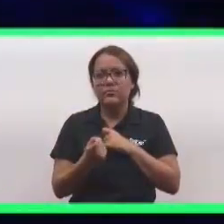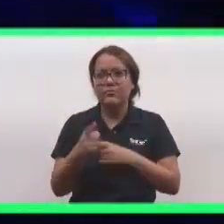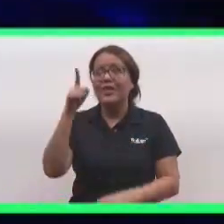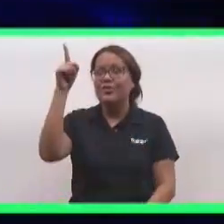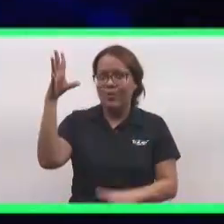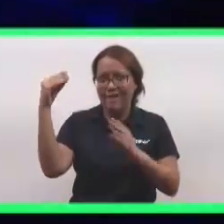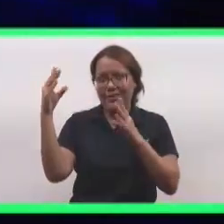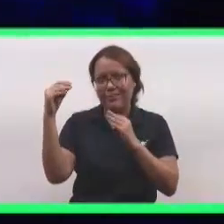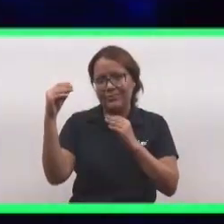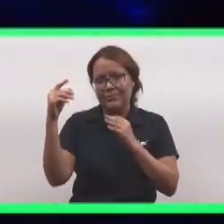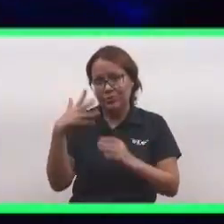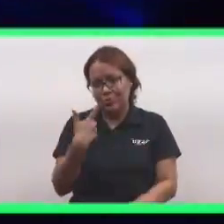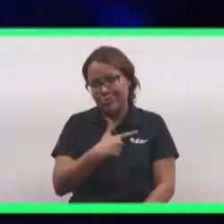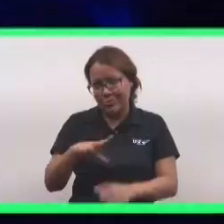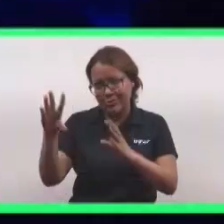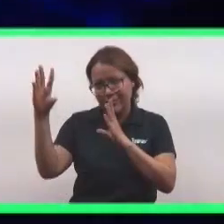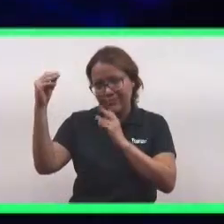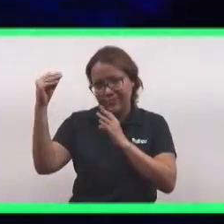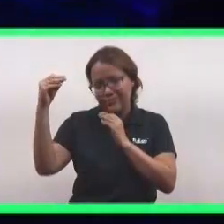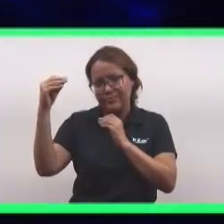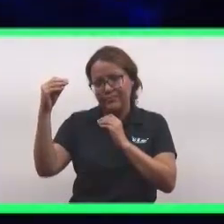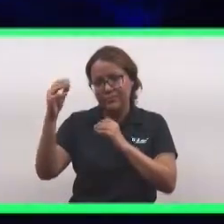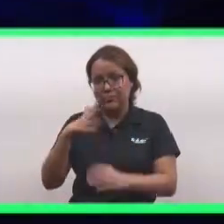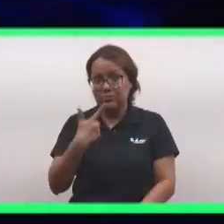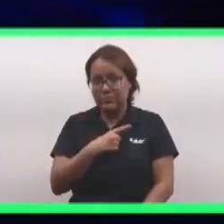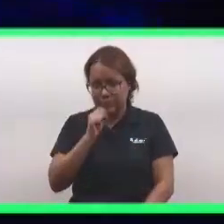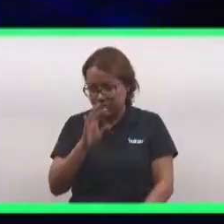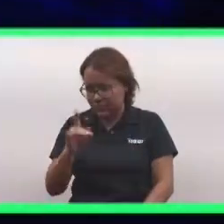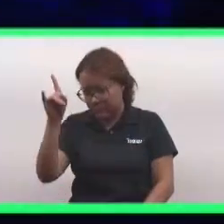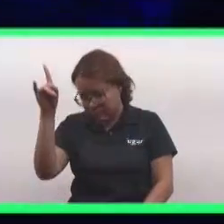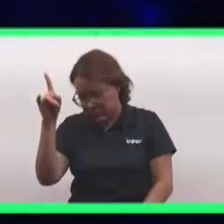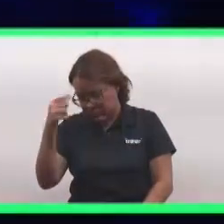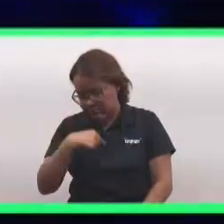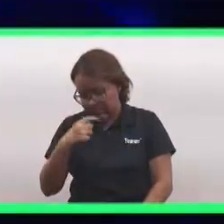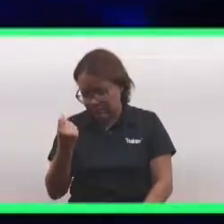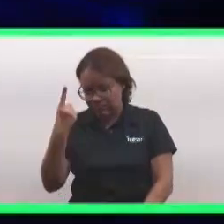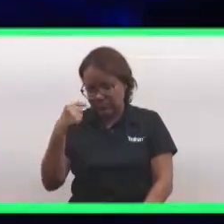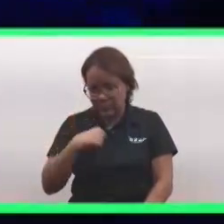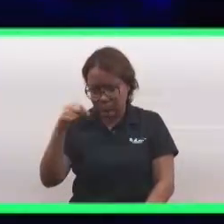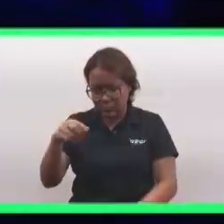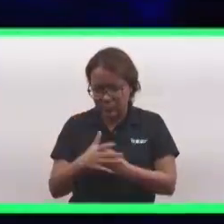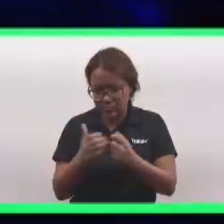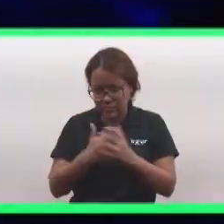Dios. Le digamos: Señor, ya entendí por qué estoy aquí.